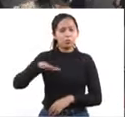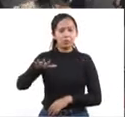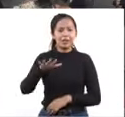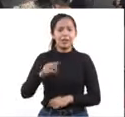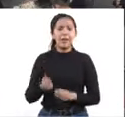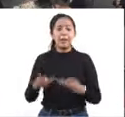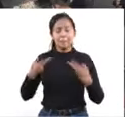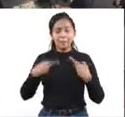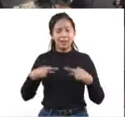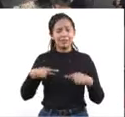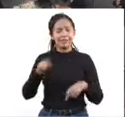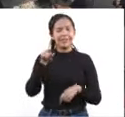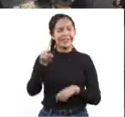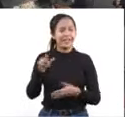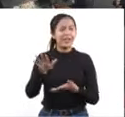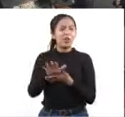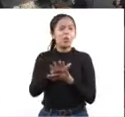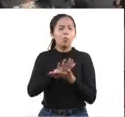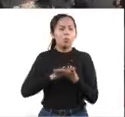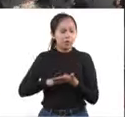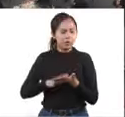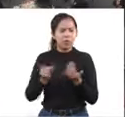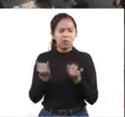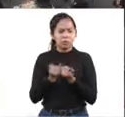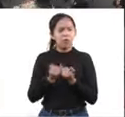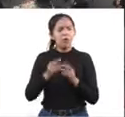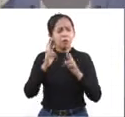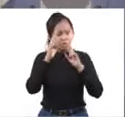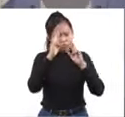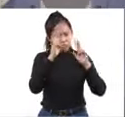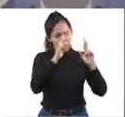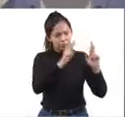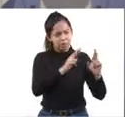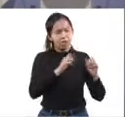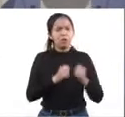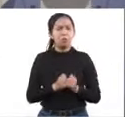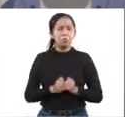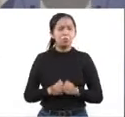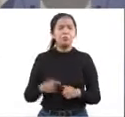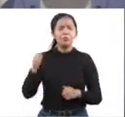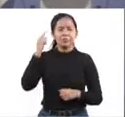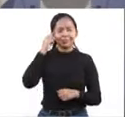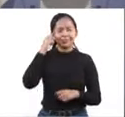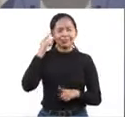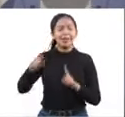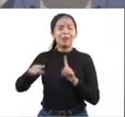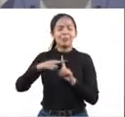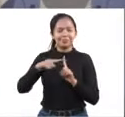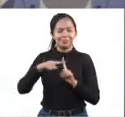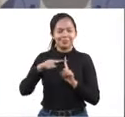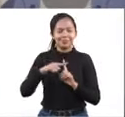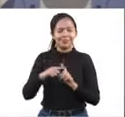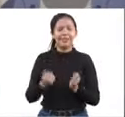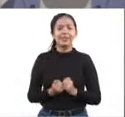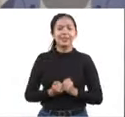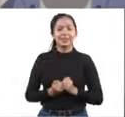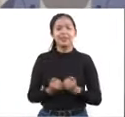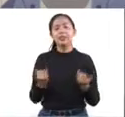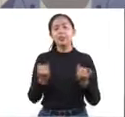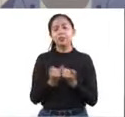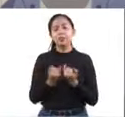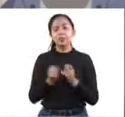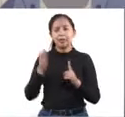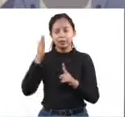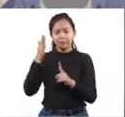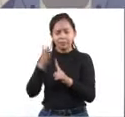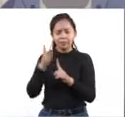persona humilde, respetuoso, generoso y optimista, se dedicó a lo que es más significativo en